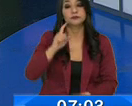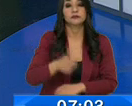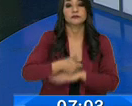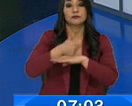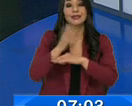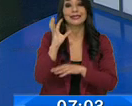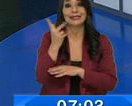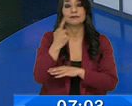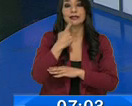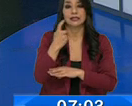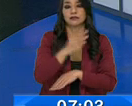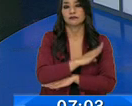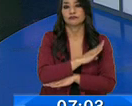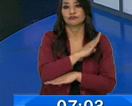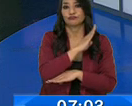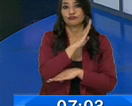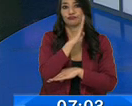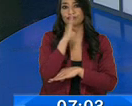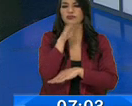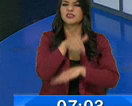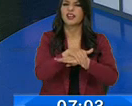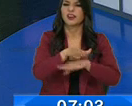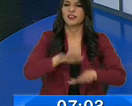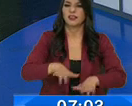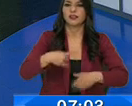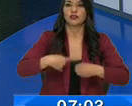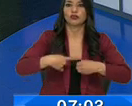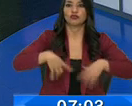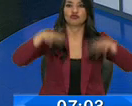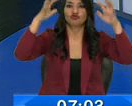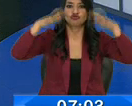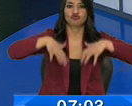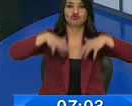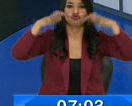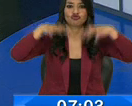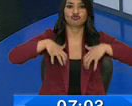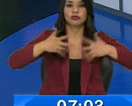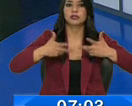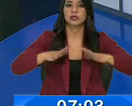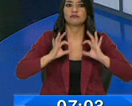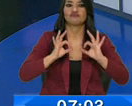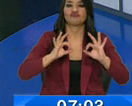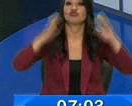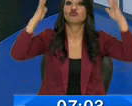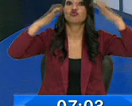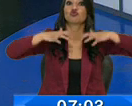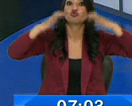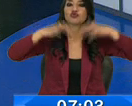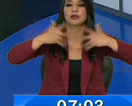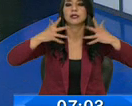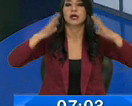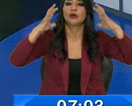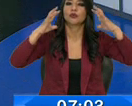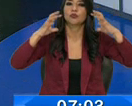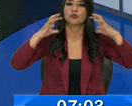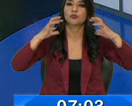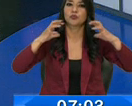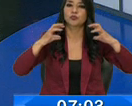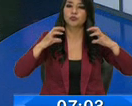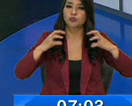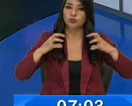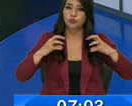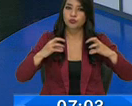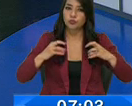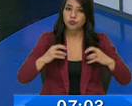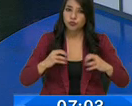a llover a lo largo de la tarde en la ciudad de Quito. La lluvia ya está pues cediendo la fuerza que tenía y